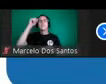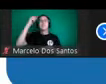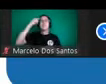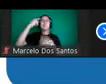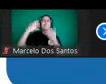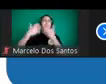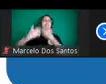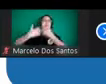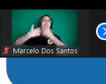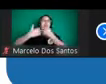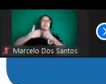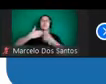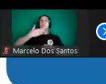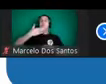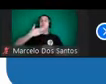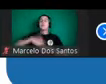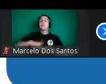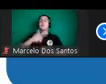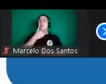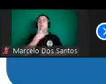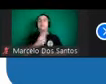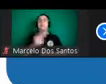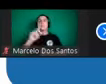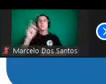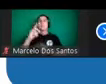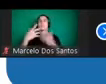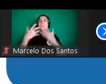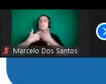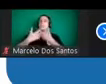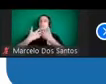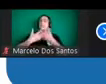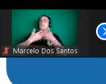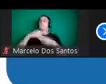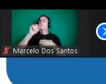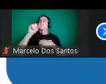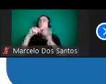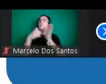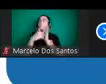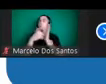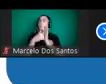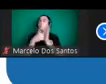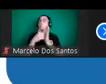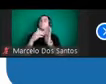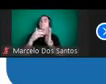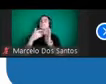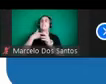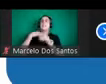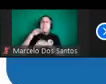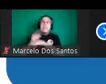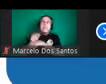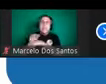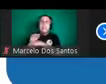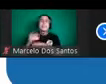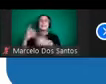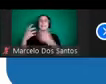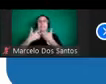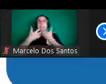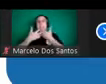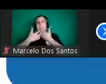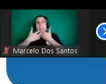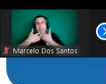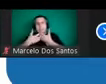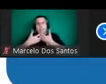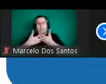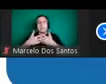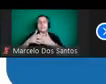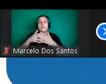una manera de aprender y de entender las cosas que es diferente, digamos, a la norma, por así decirlo, ¿verdad?